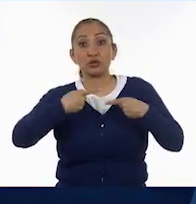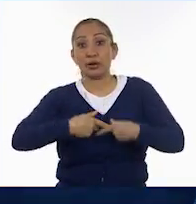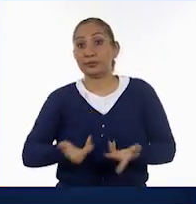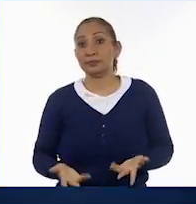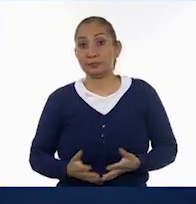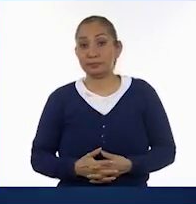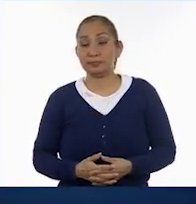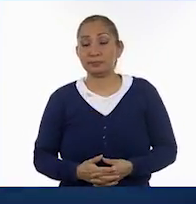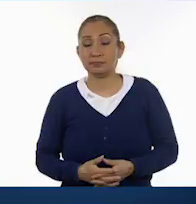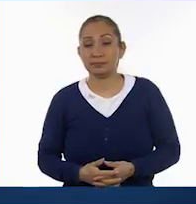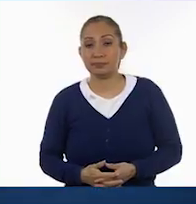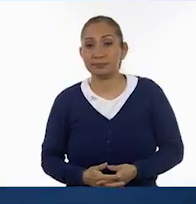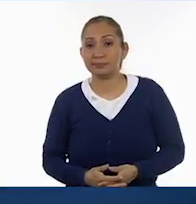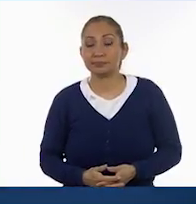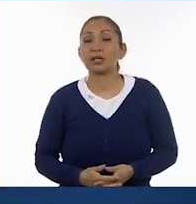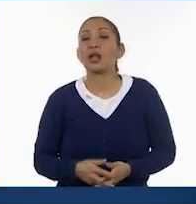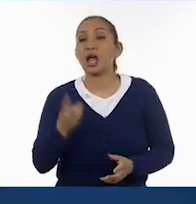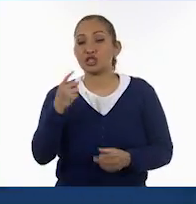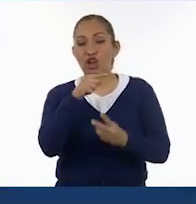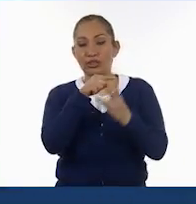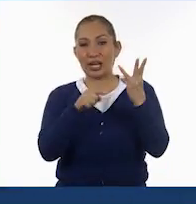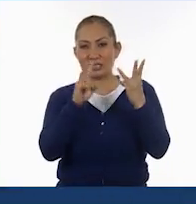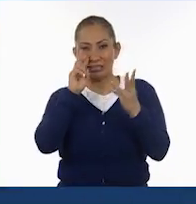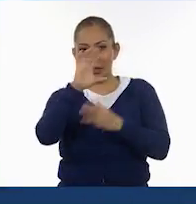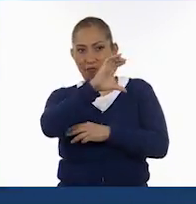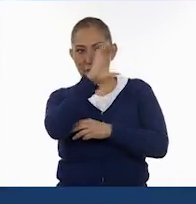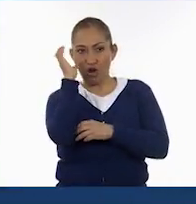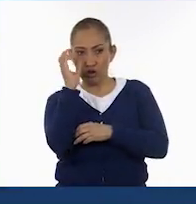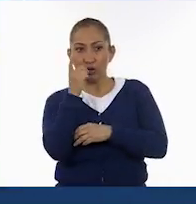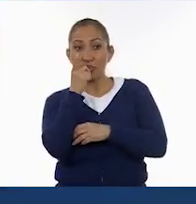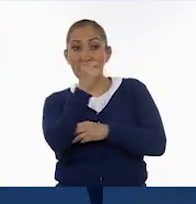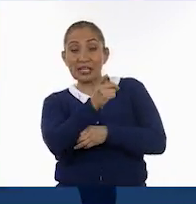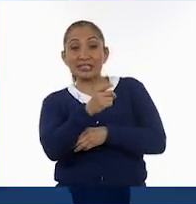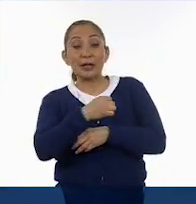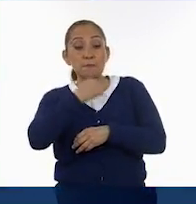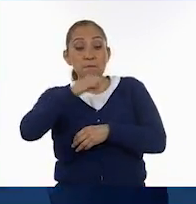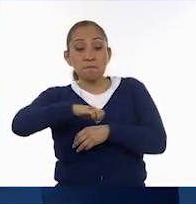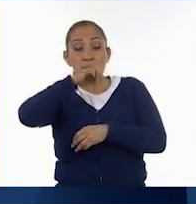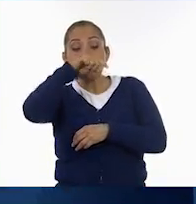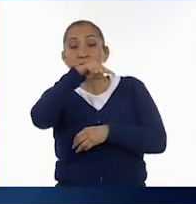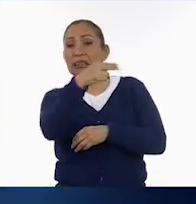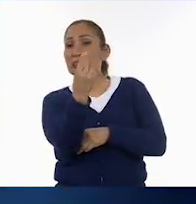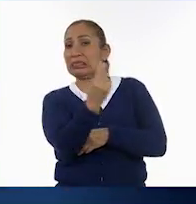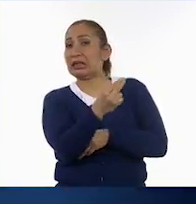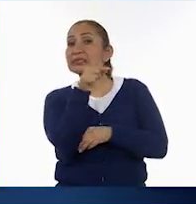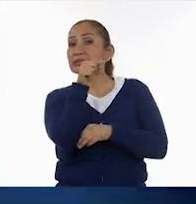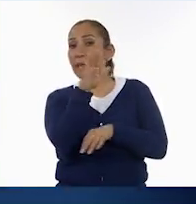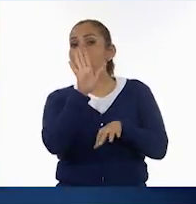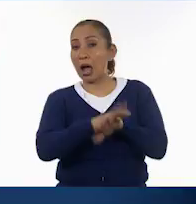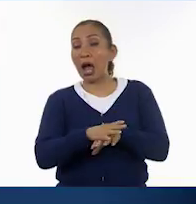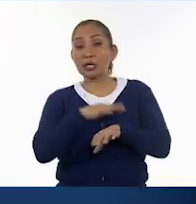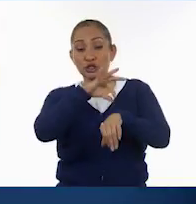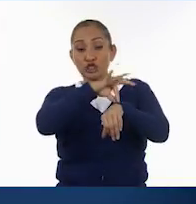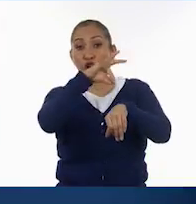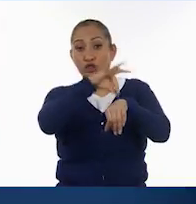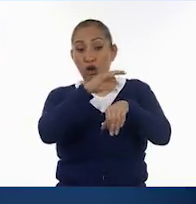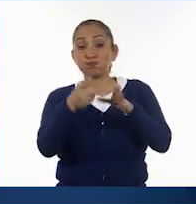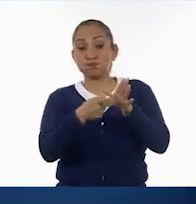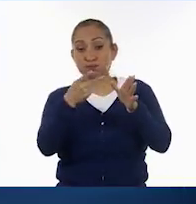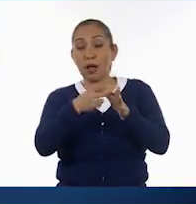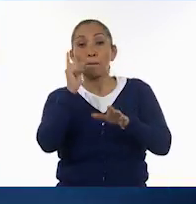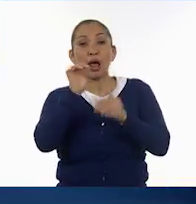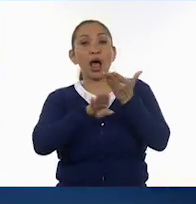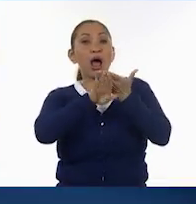población. Y ahí tenemos 3 imágenes donde nos dice que los adultos mayores necesitan más servicios médicos para